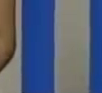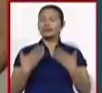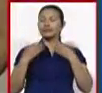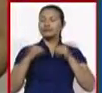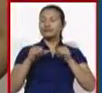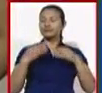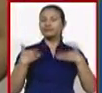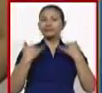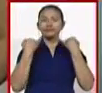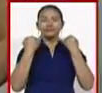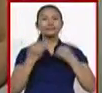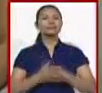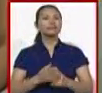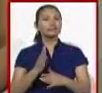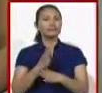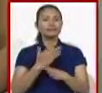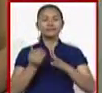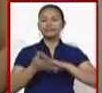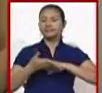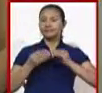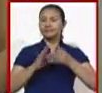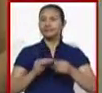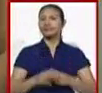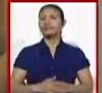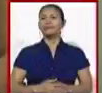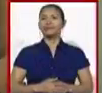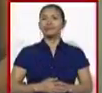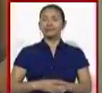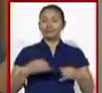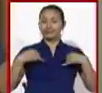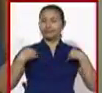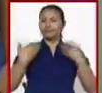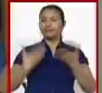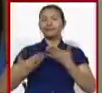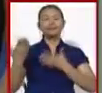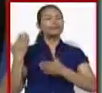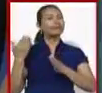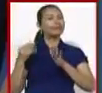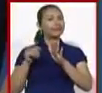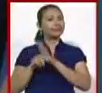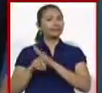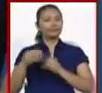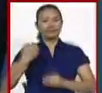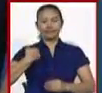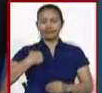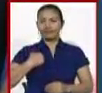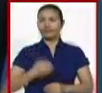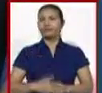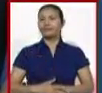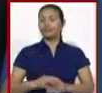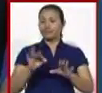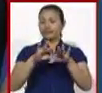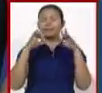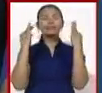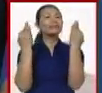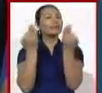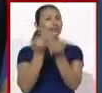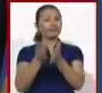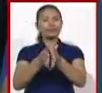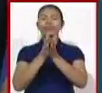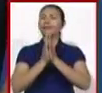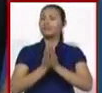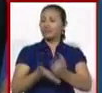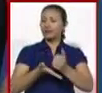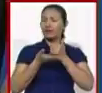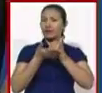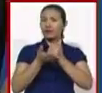Muchas gracias. Tenemos más información para contarles, esta vez acerca del joven que fue asesinado en Argentina, porque la familia está pidiendo